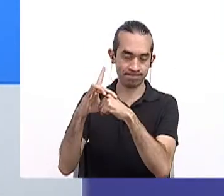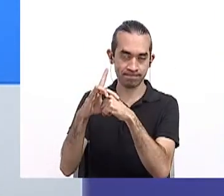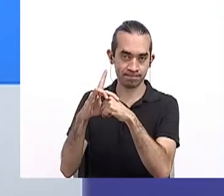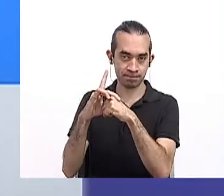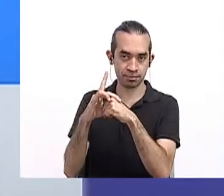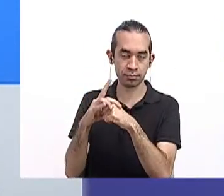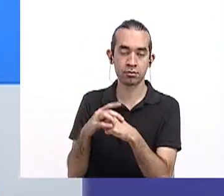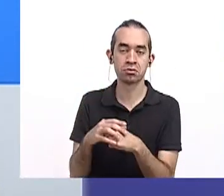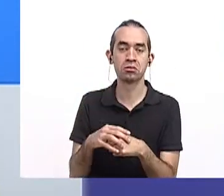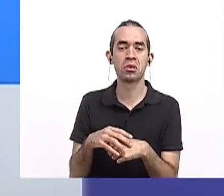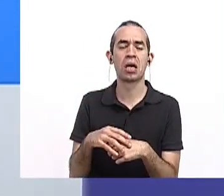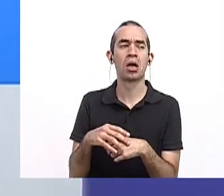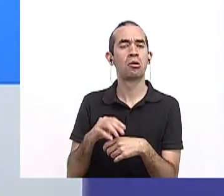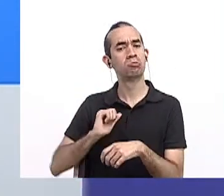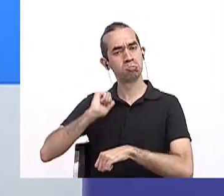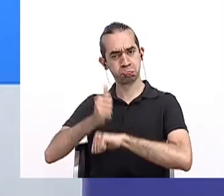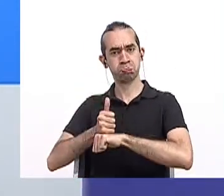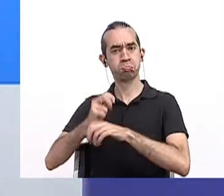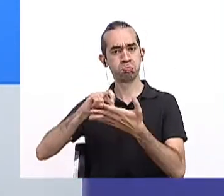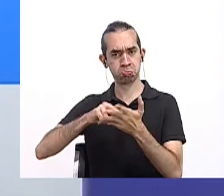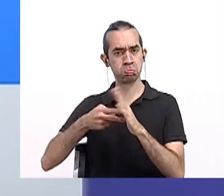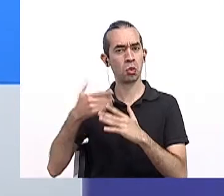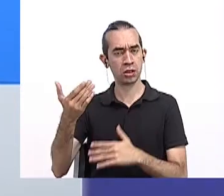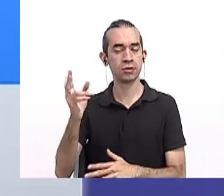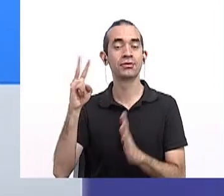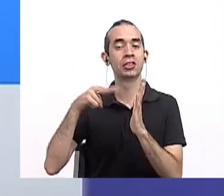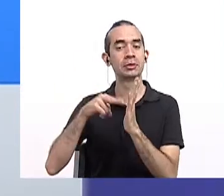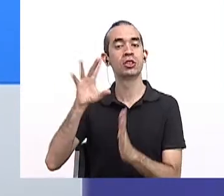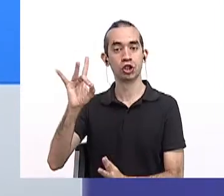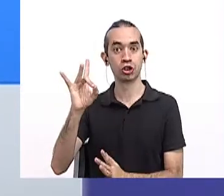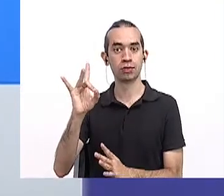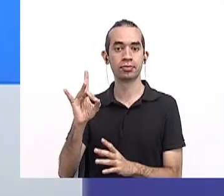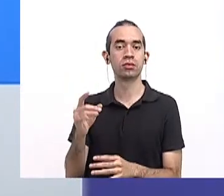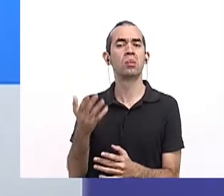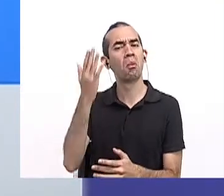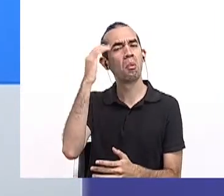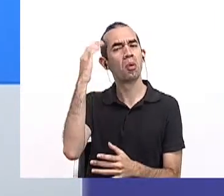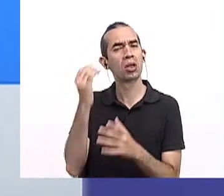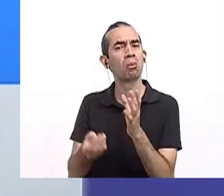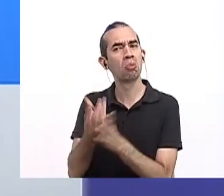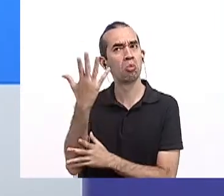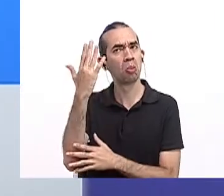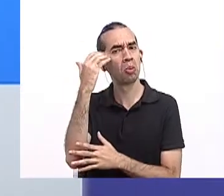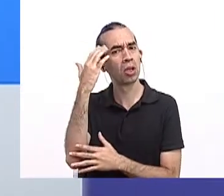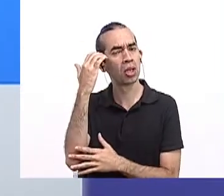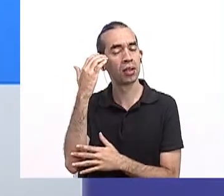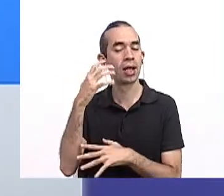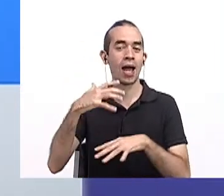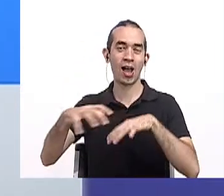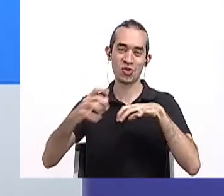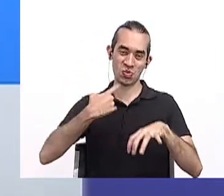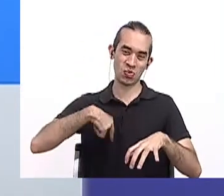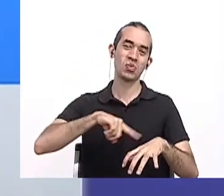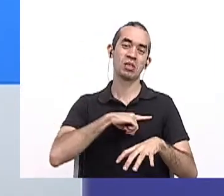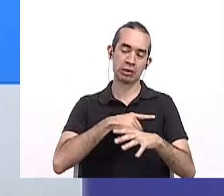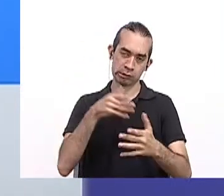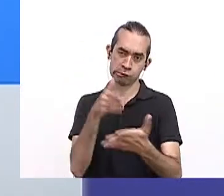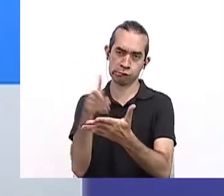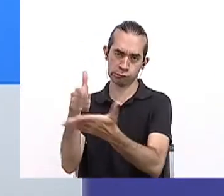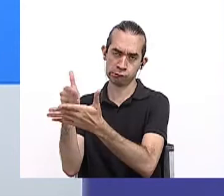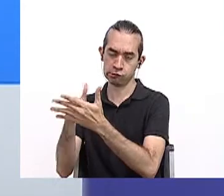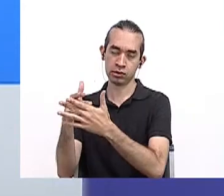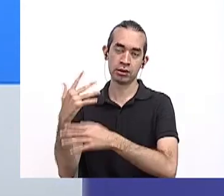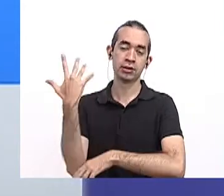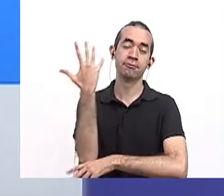desde el 2008 y surge a raíz de las consecuencias de todas las acciones nuestras sobre el